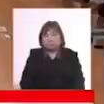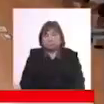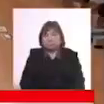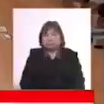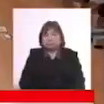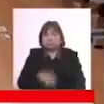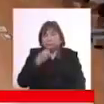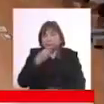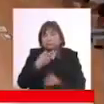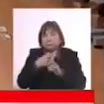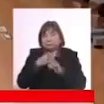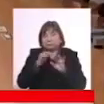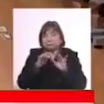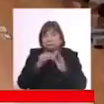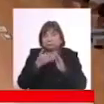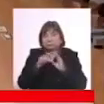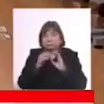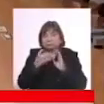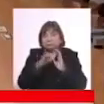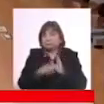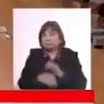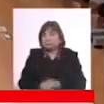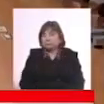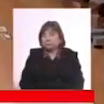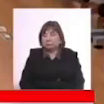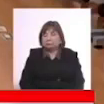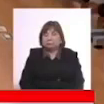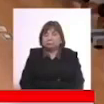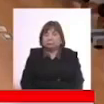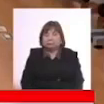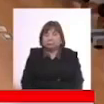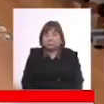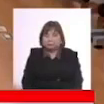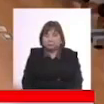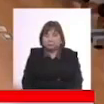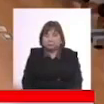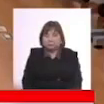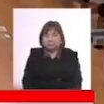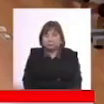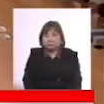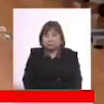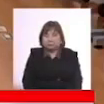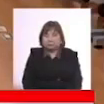Medina Hermosilla, a favor. En el chat, señor presidente. Igualmente, secretario.